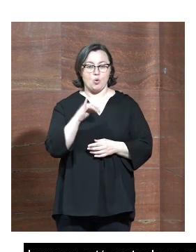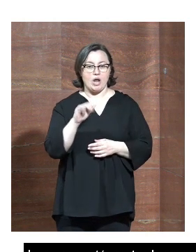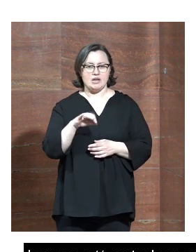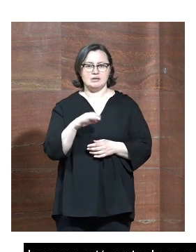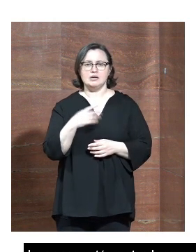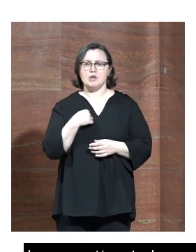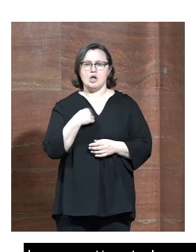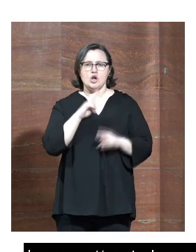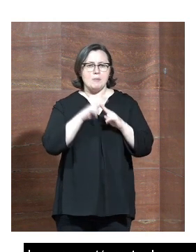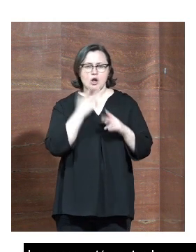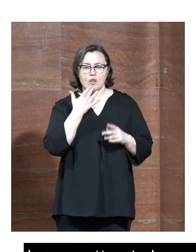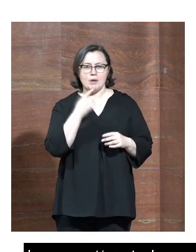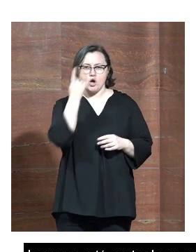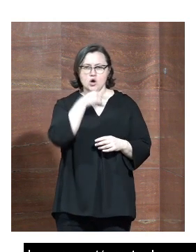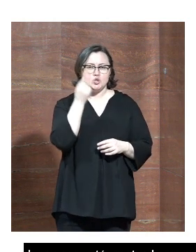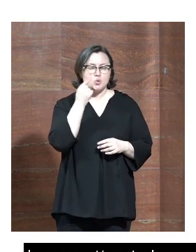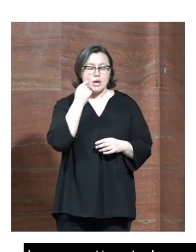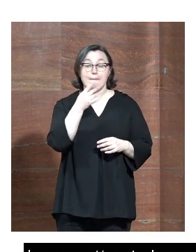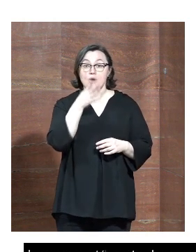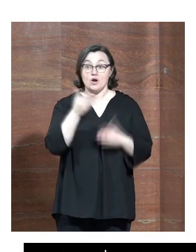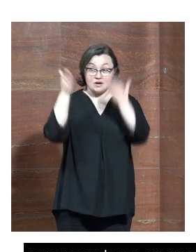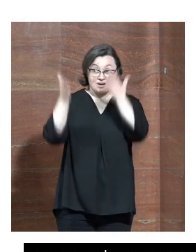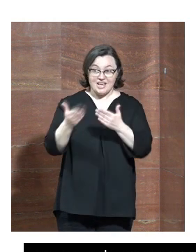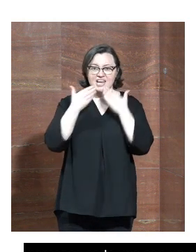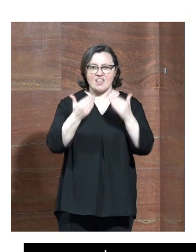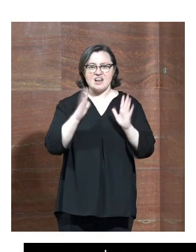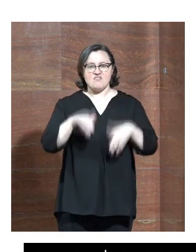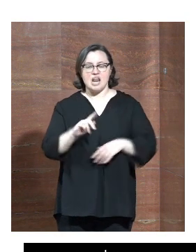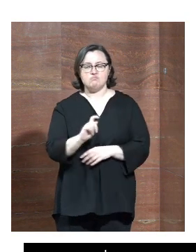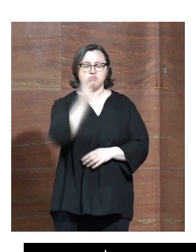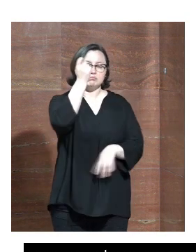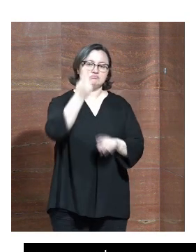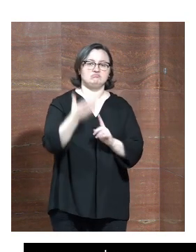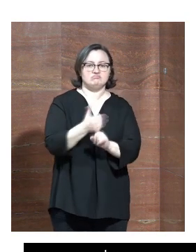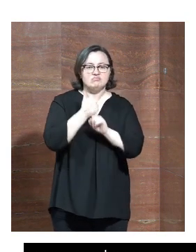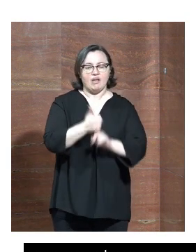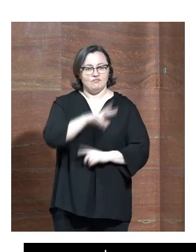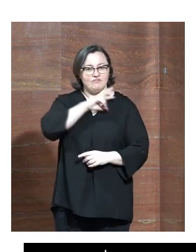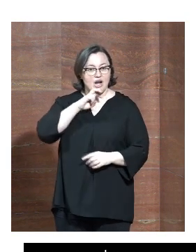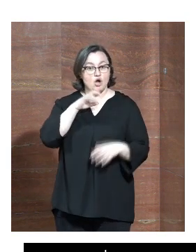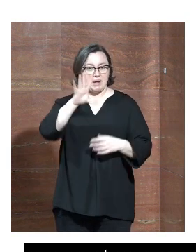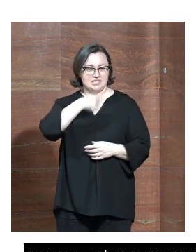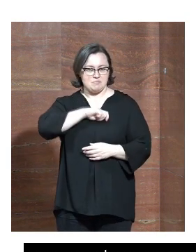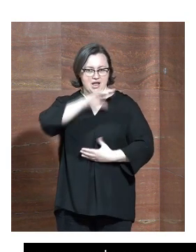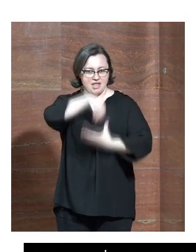conocemos todos, porque gracias a él se ha conseguido un verdadero hito en nuestro país y